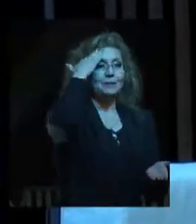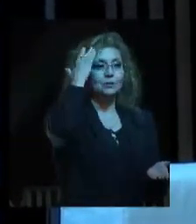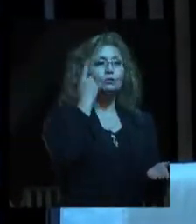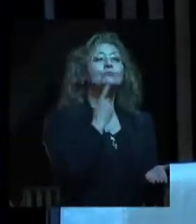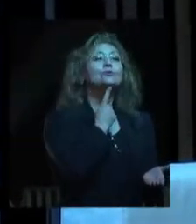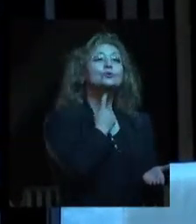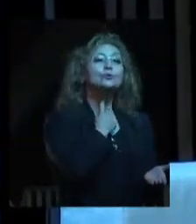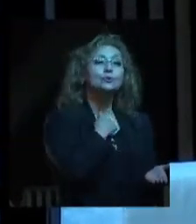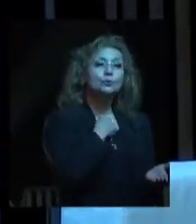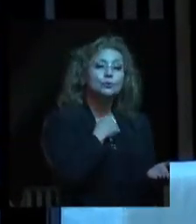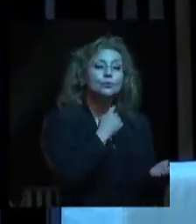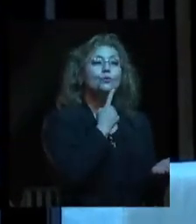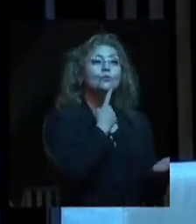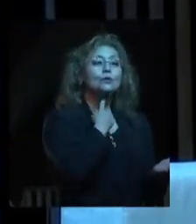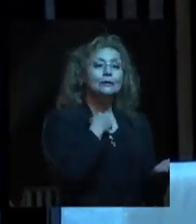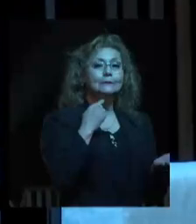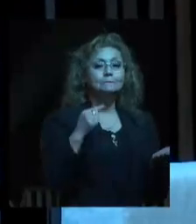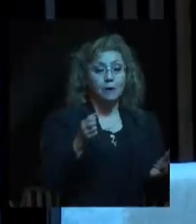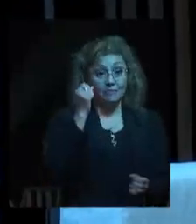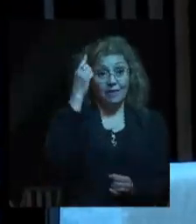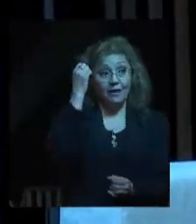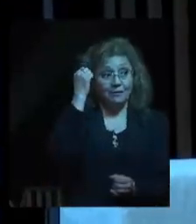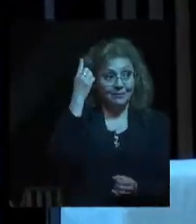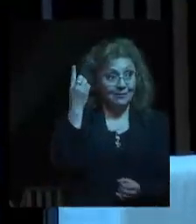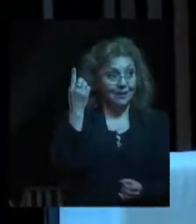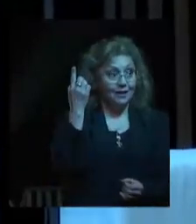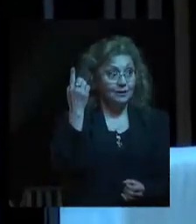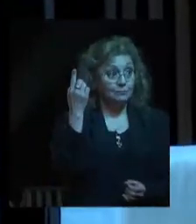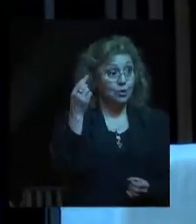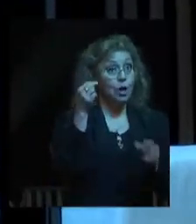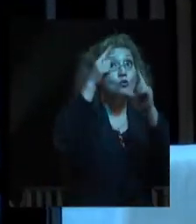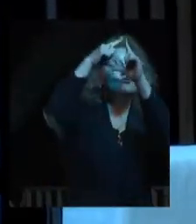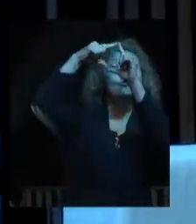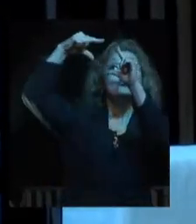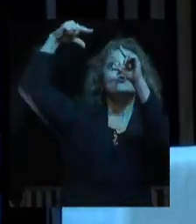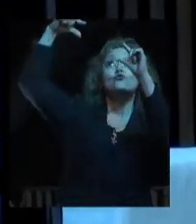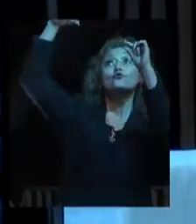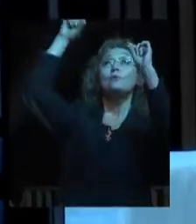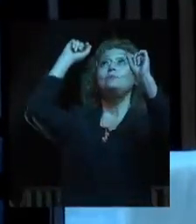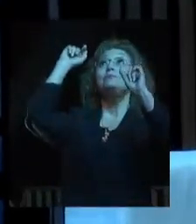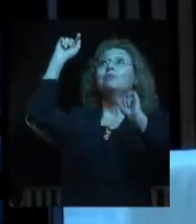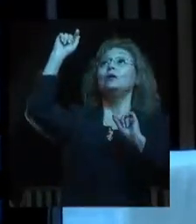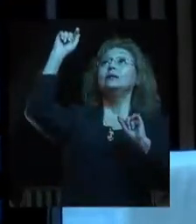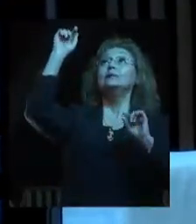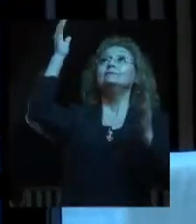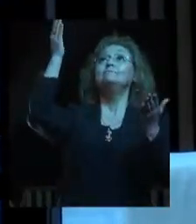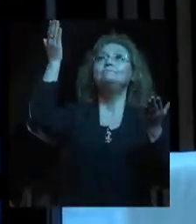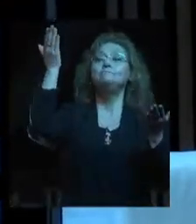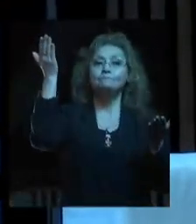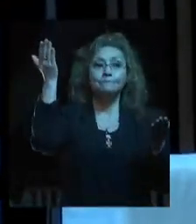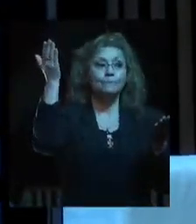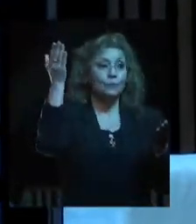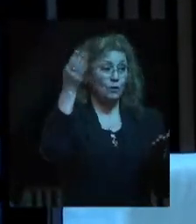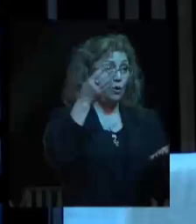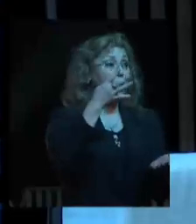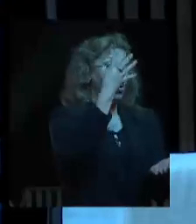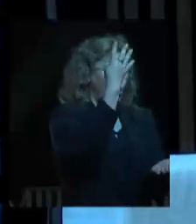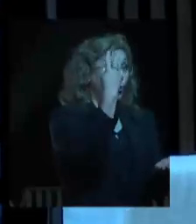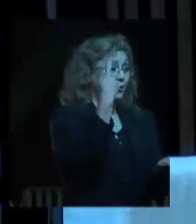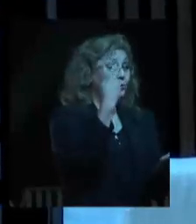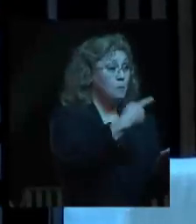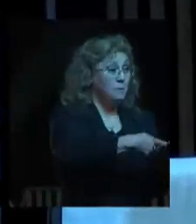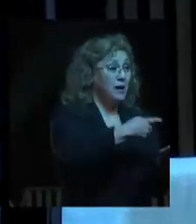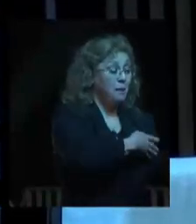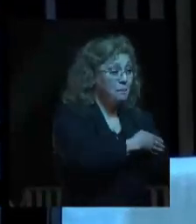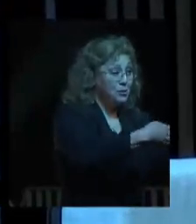interesante para entenderlo, porque la luna hace 4.000 millones de años giraba